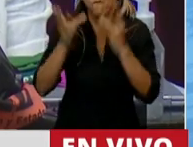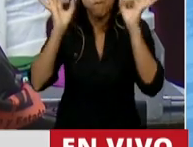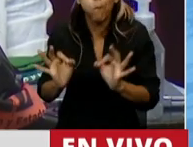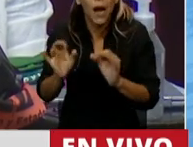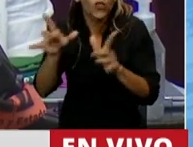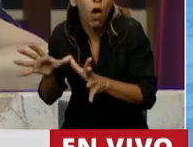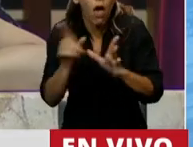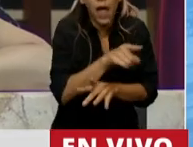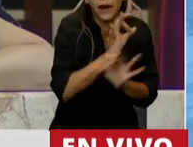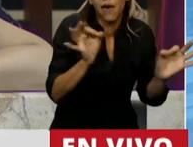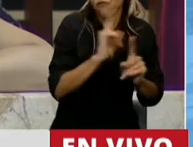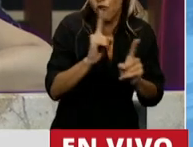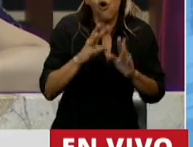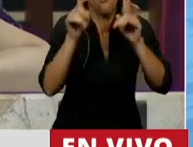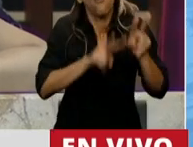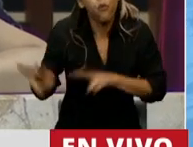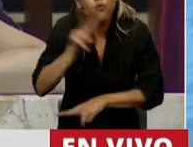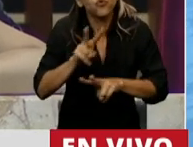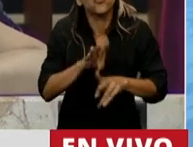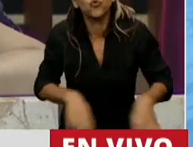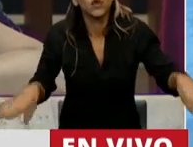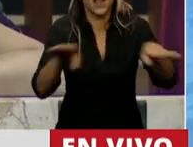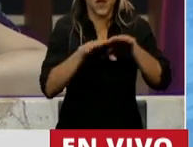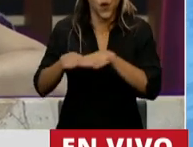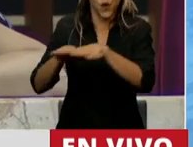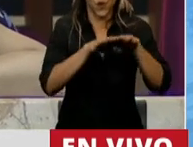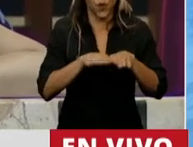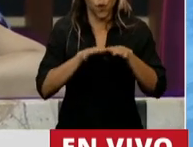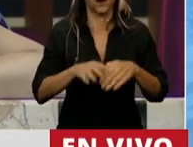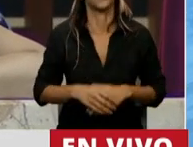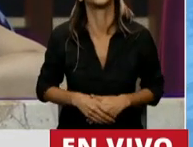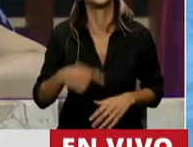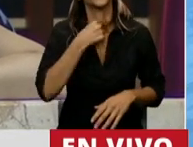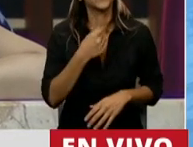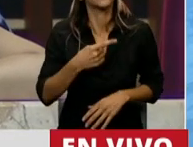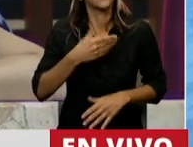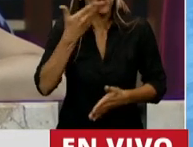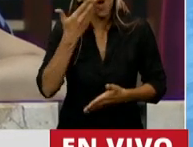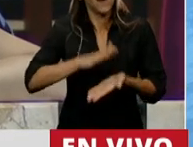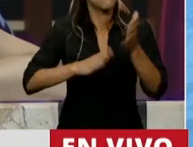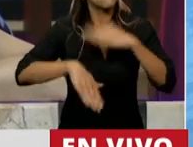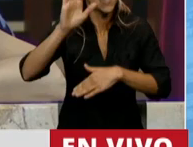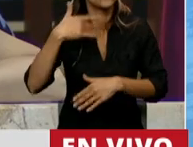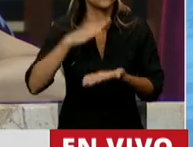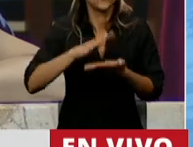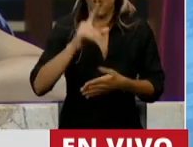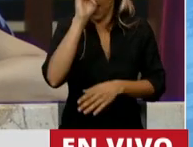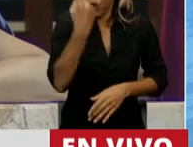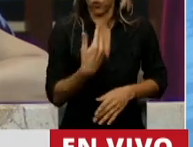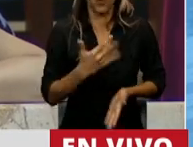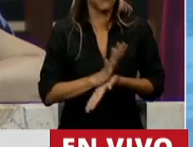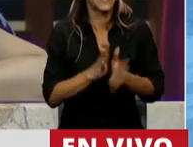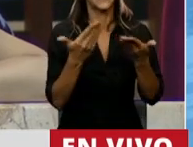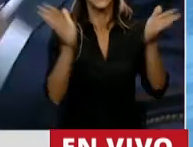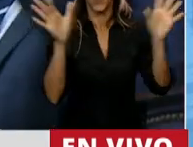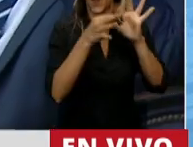compatibles y se respete la relatividad y la progresividad de los derechos. Y me voy a detener principalmente en la autonomía, en esa libertad,